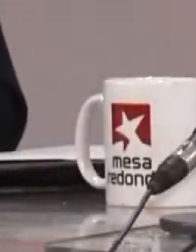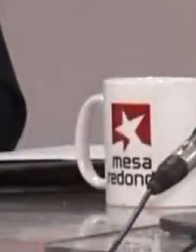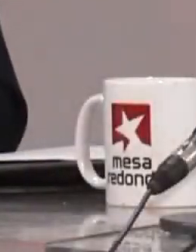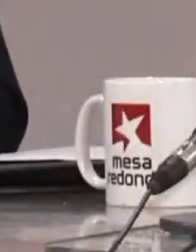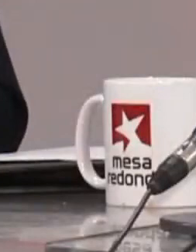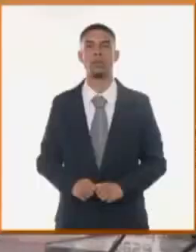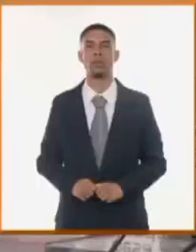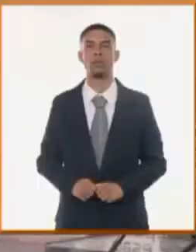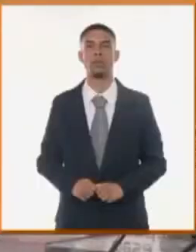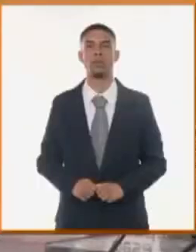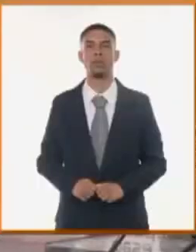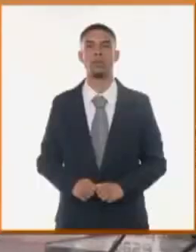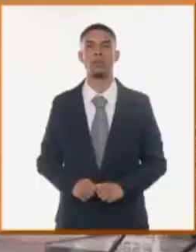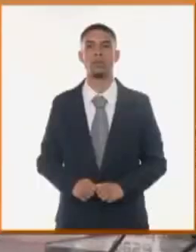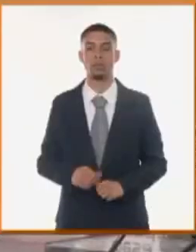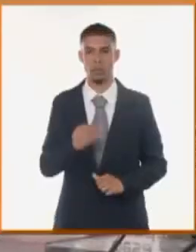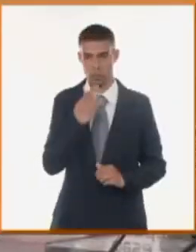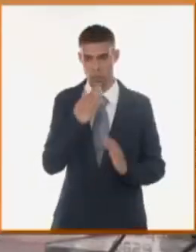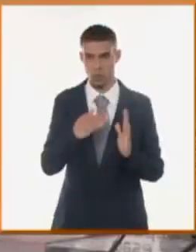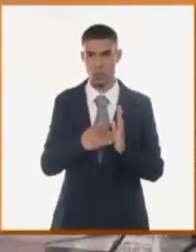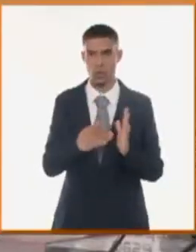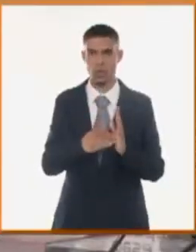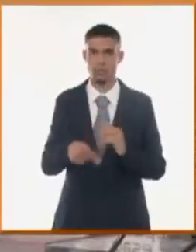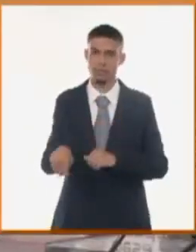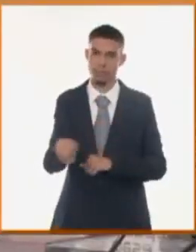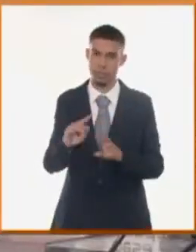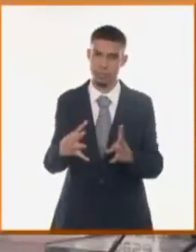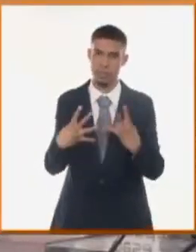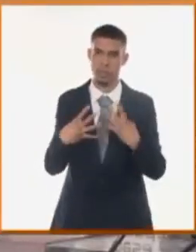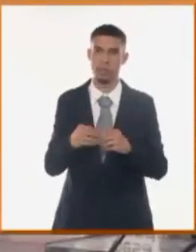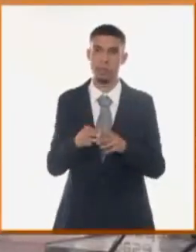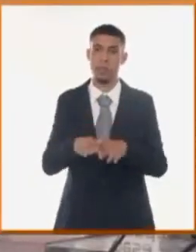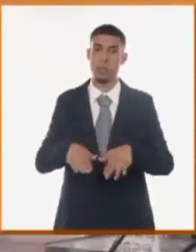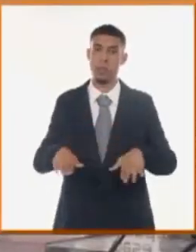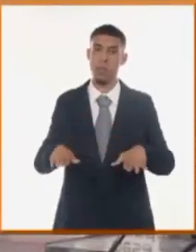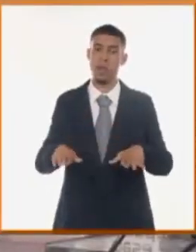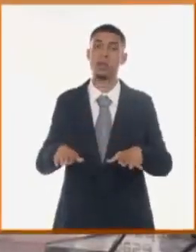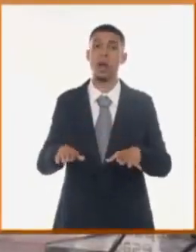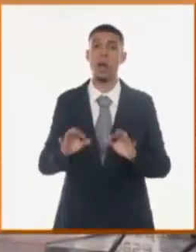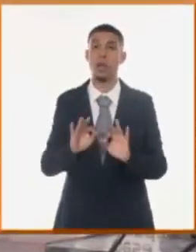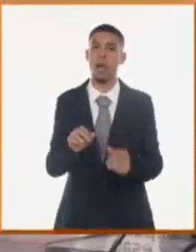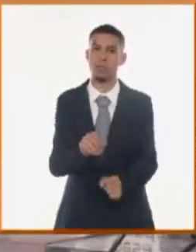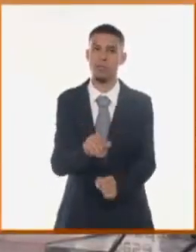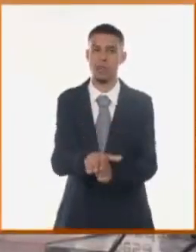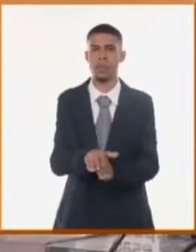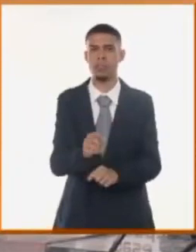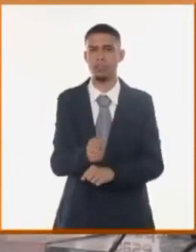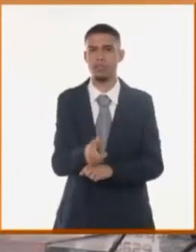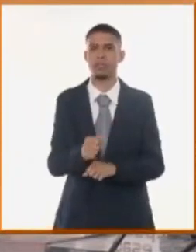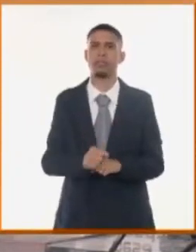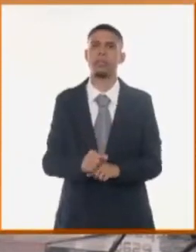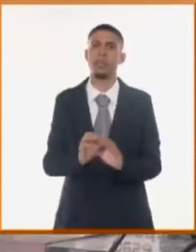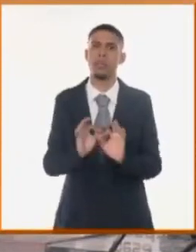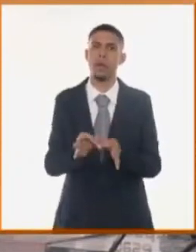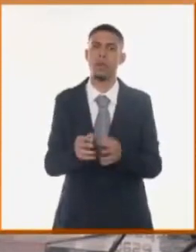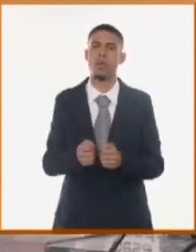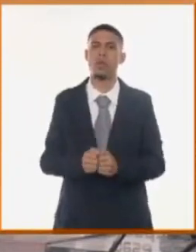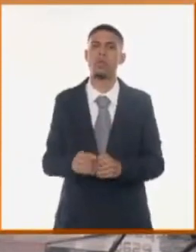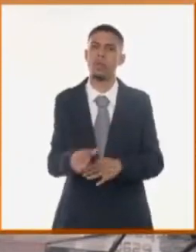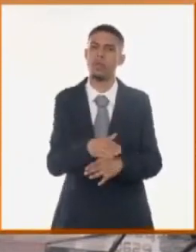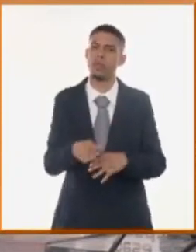Muy buenas tardes, estimados televidentes y radioyentes. La mesa redonda continúa acercándose en su espacio a